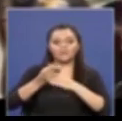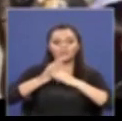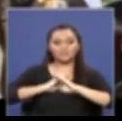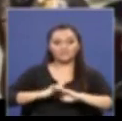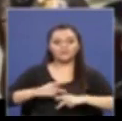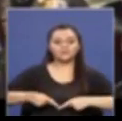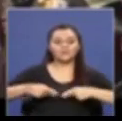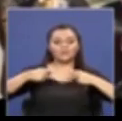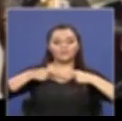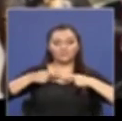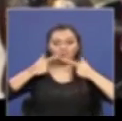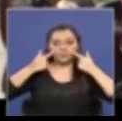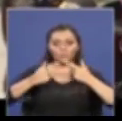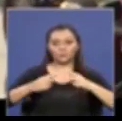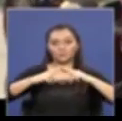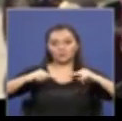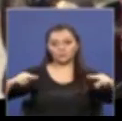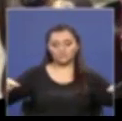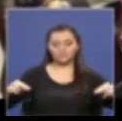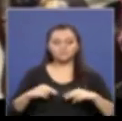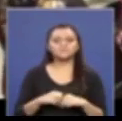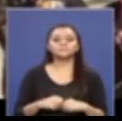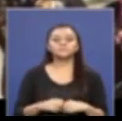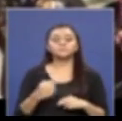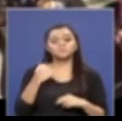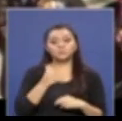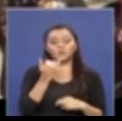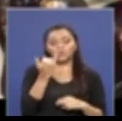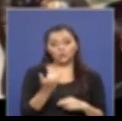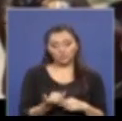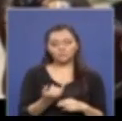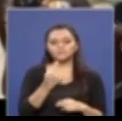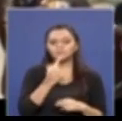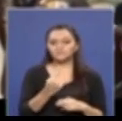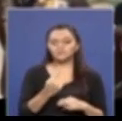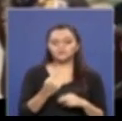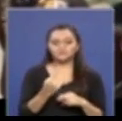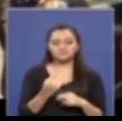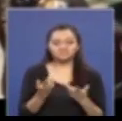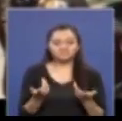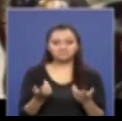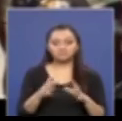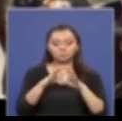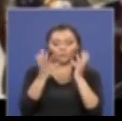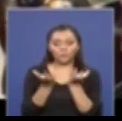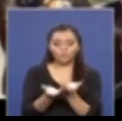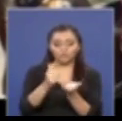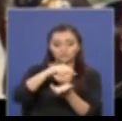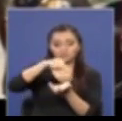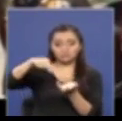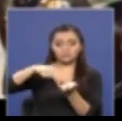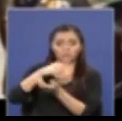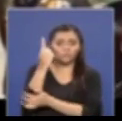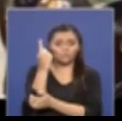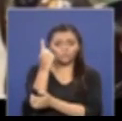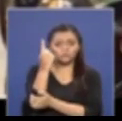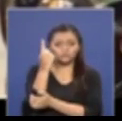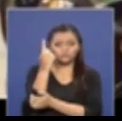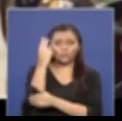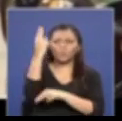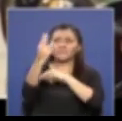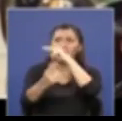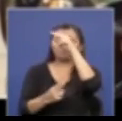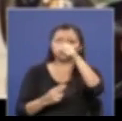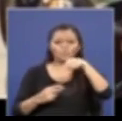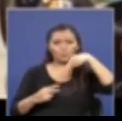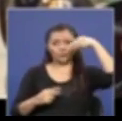vida. Estamos hablando, insisto, del único planeta que tenemos. Y paradójicamente pareciera